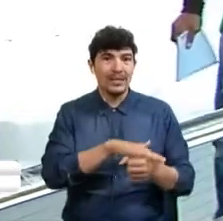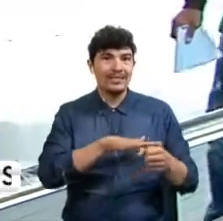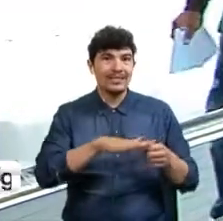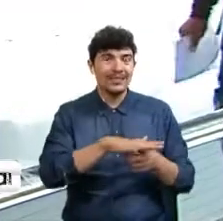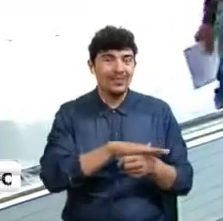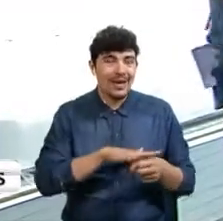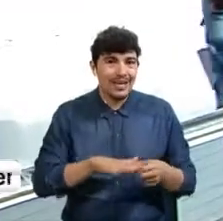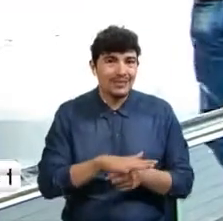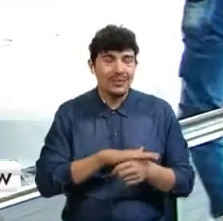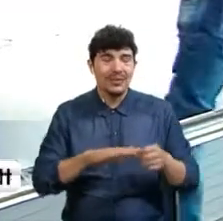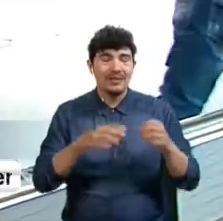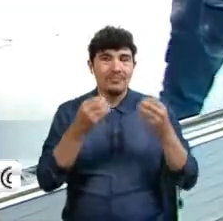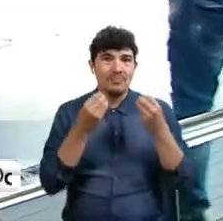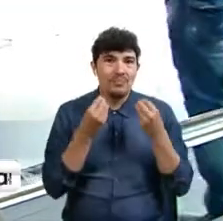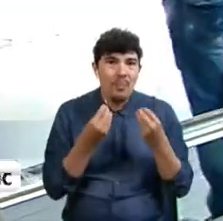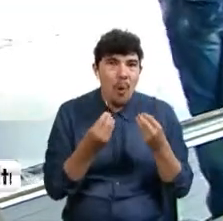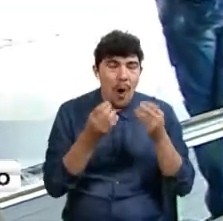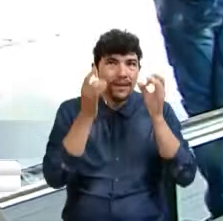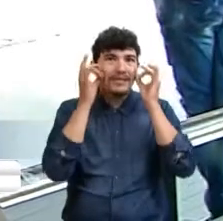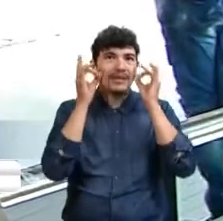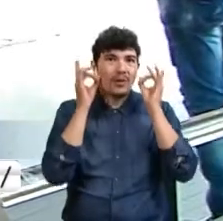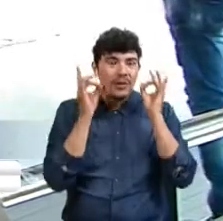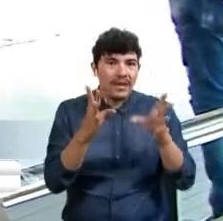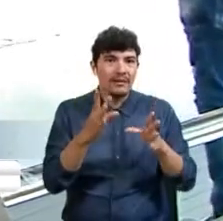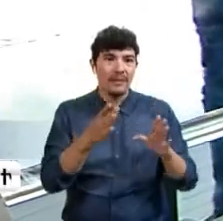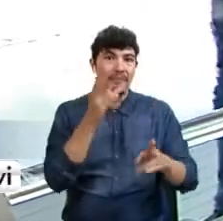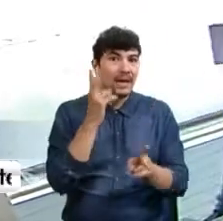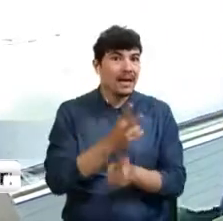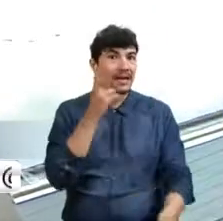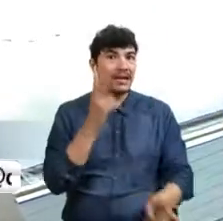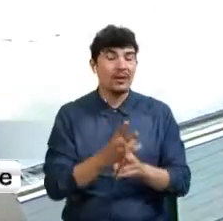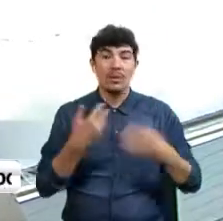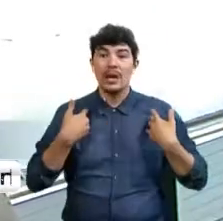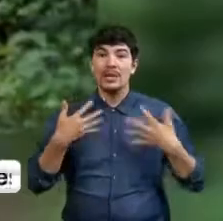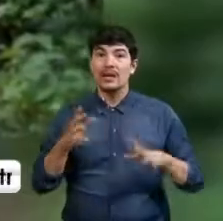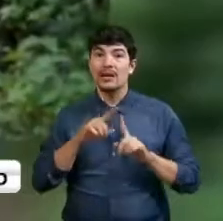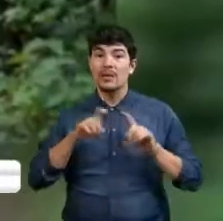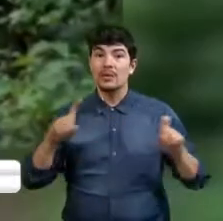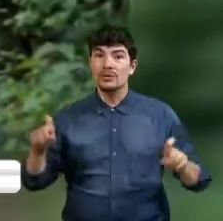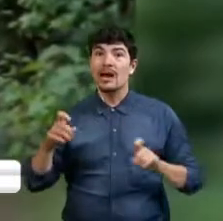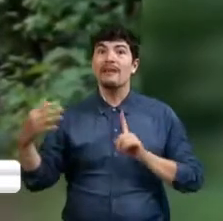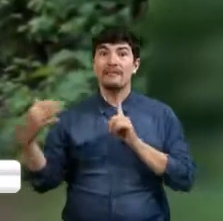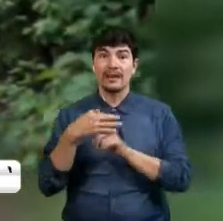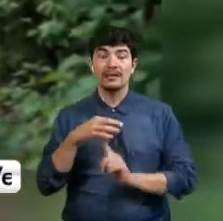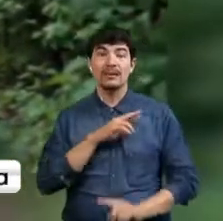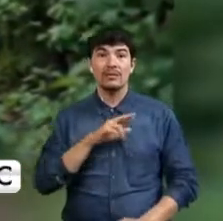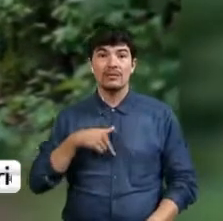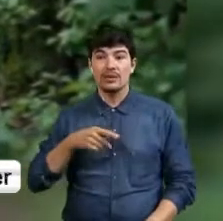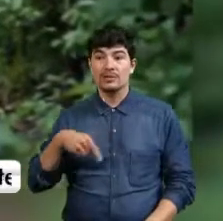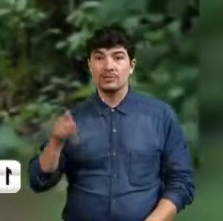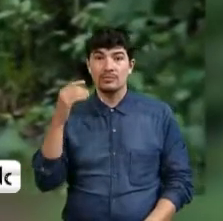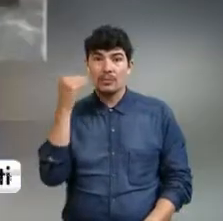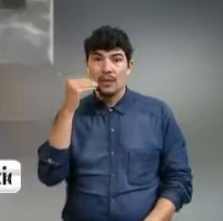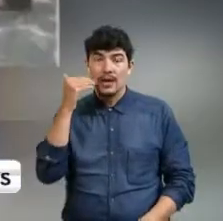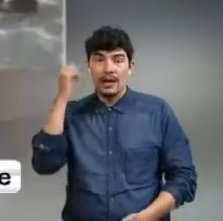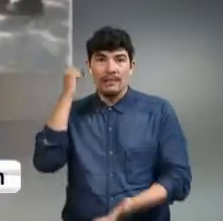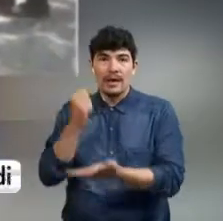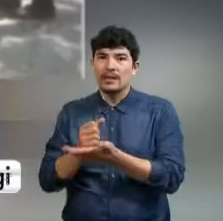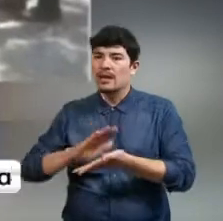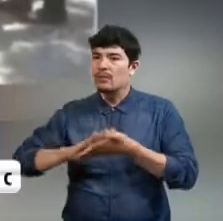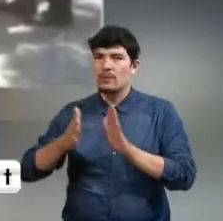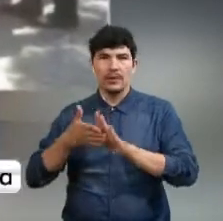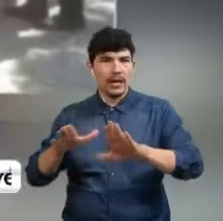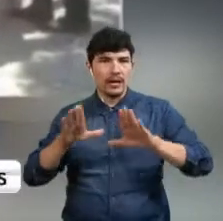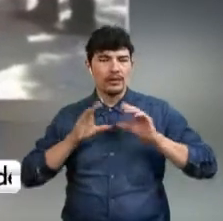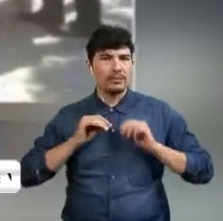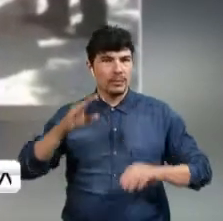situación supremamente difícil de riesgo en donde cualquier cosa puede ocurrir. Estos feminicidios fueron repudiados por la comunidad mientras